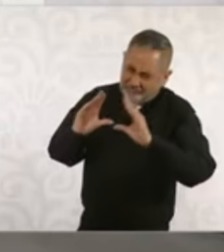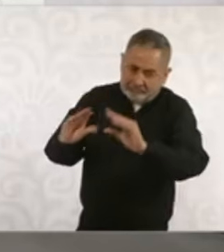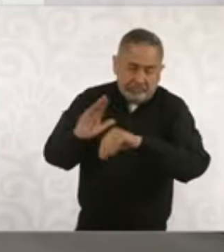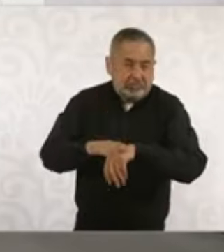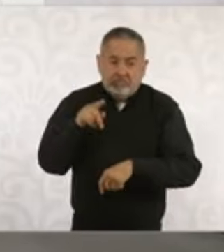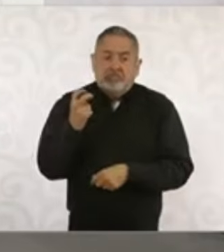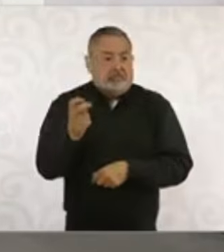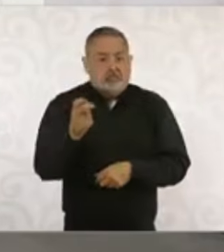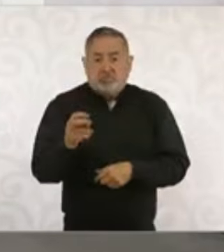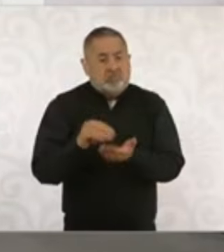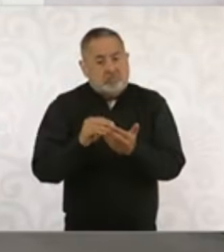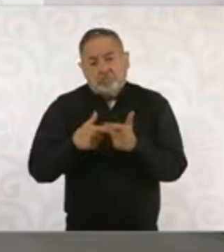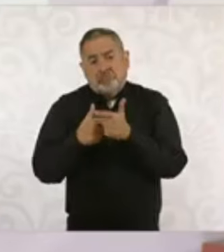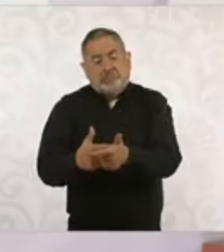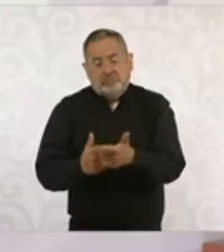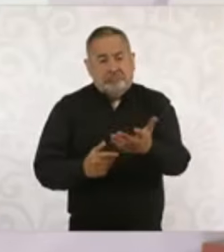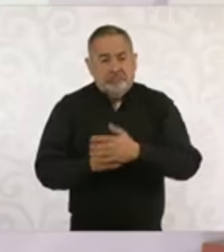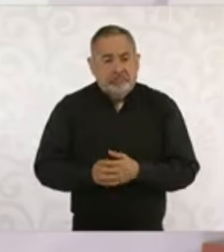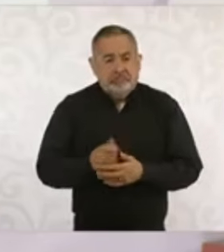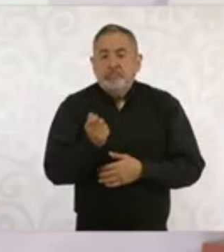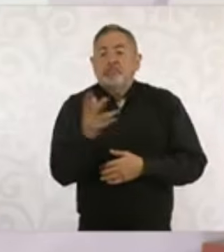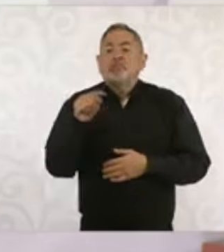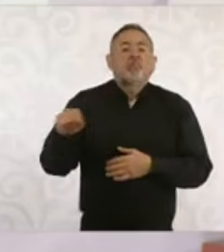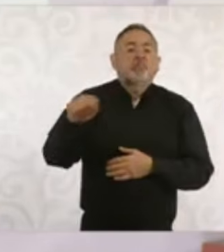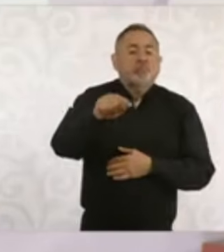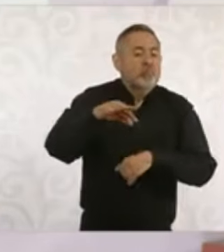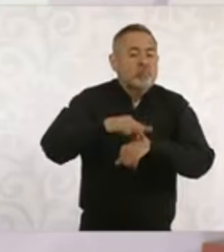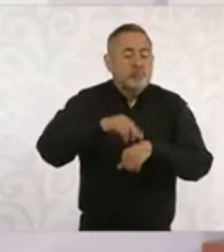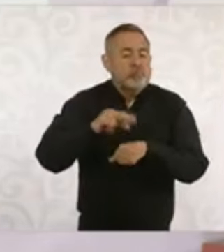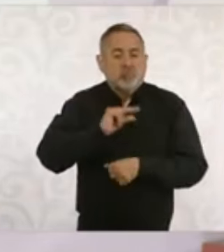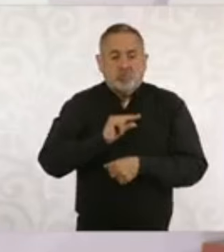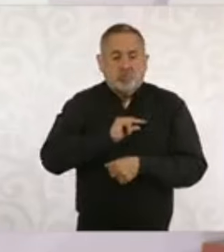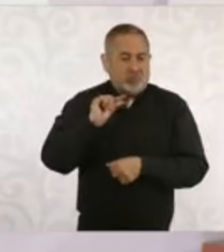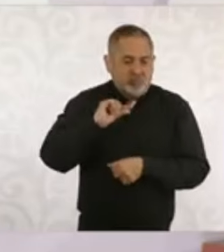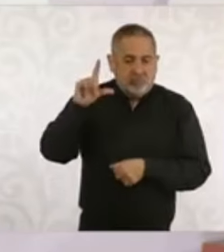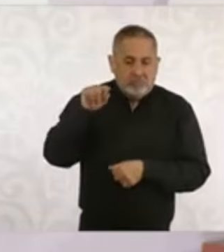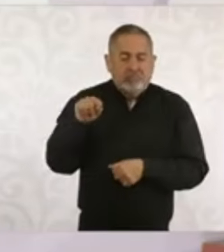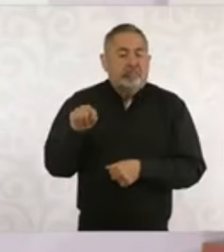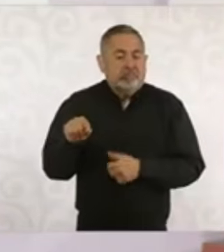Entonces, hay médicos especialistas.